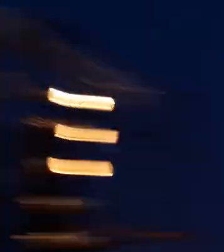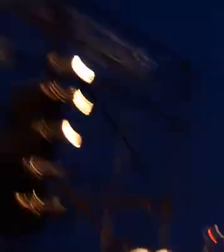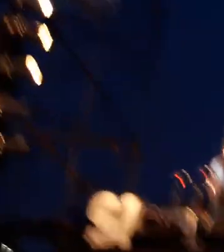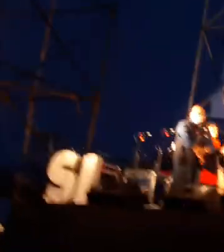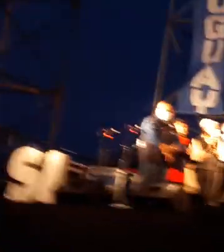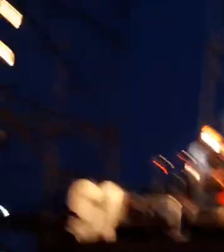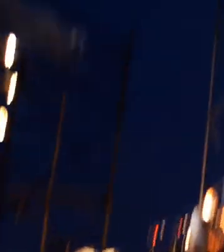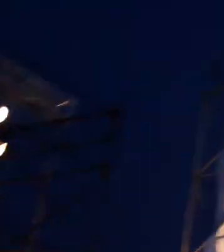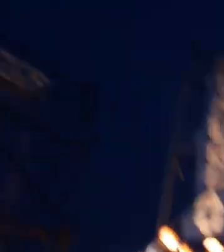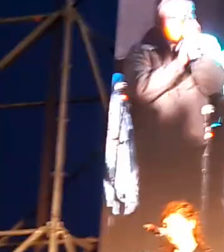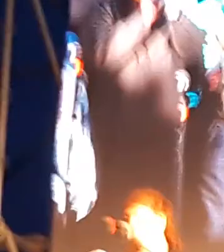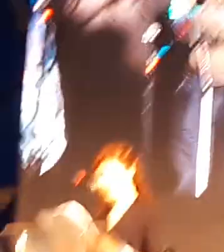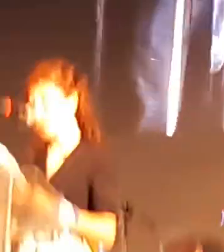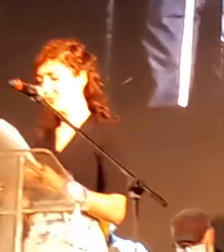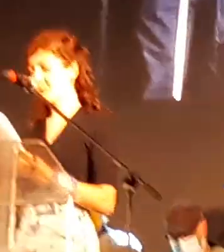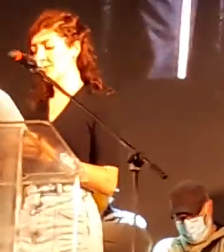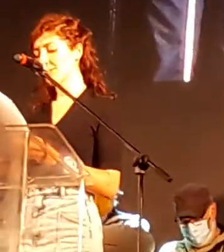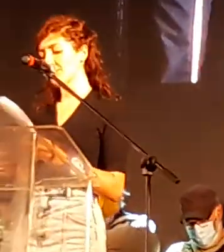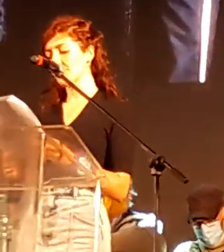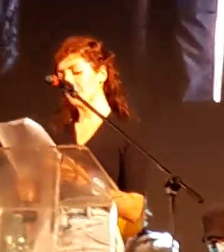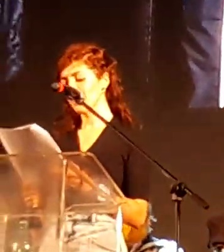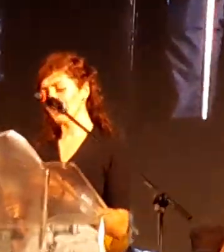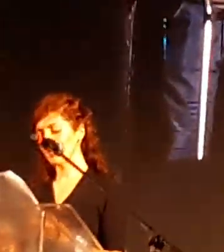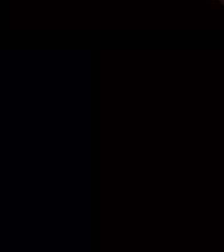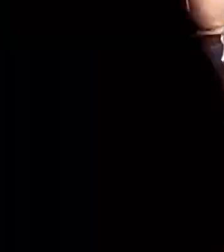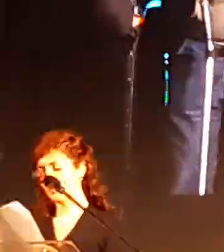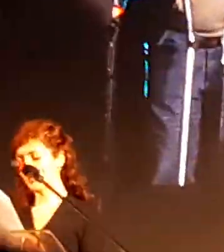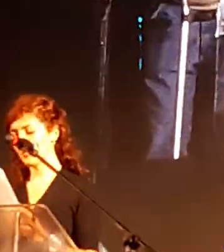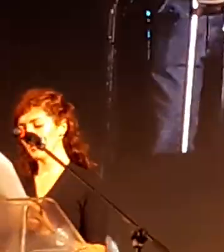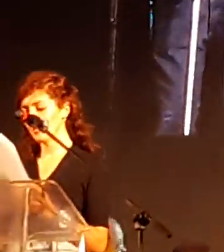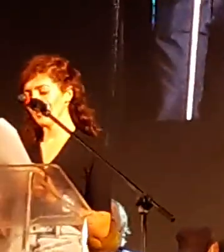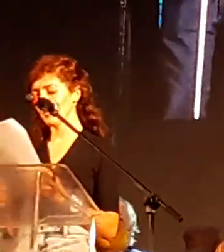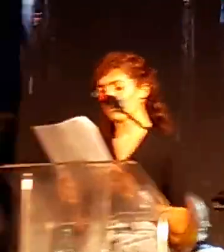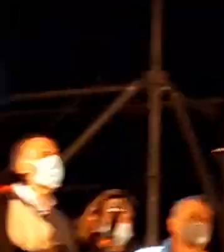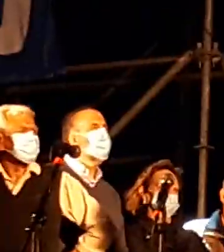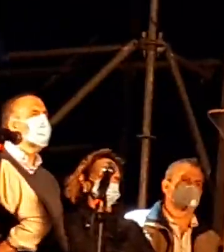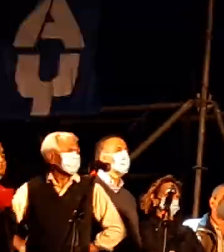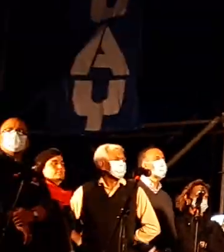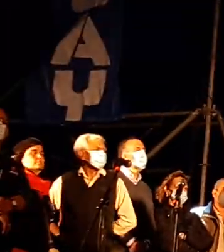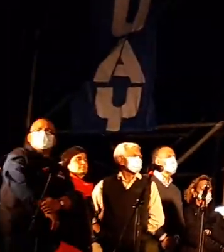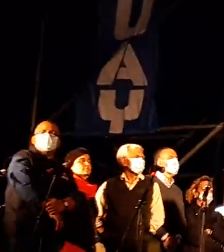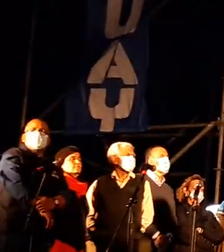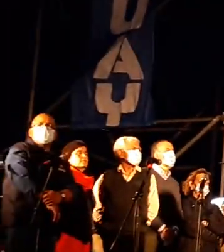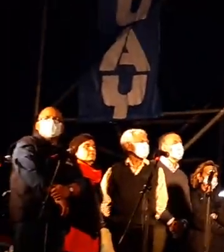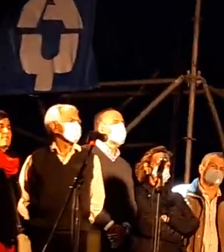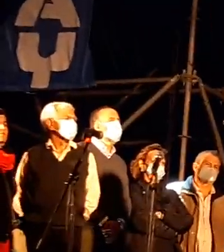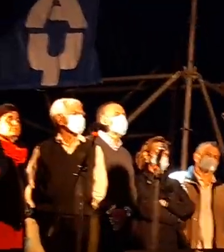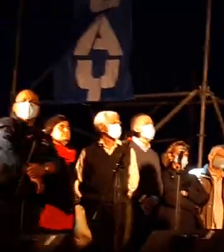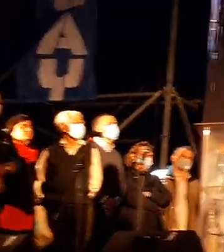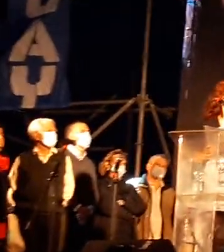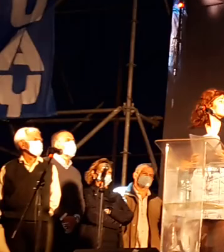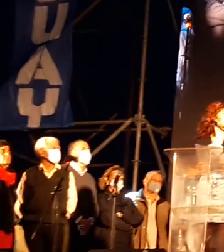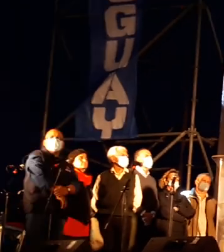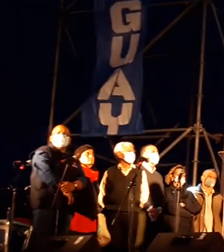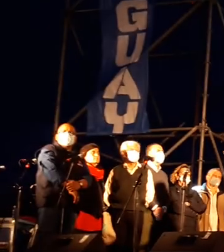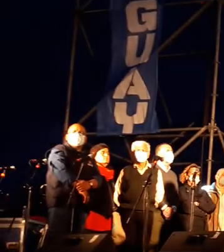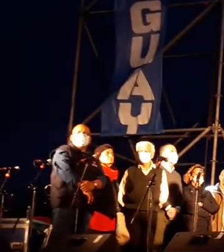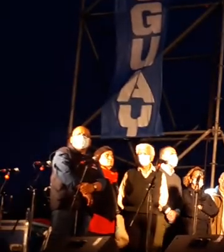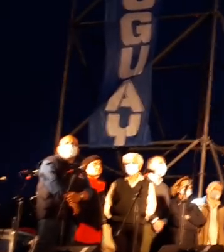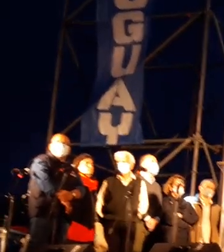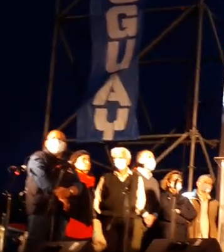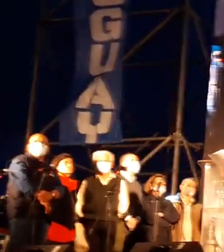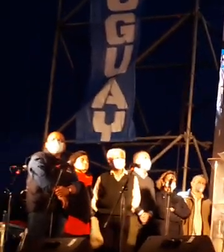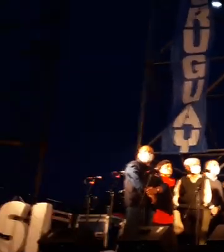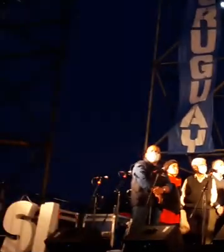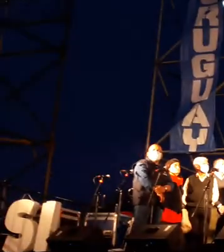Somos uno de los 7 países más conectados del mundo gracias a nuestra empresa pública de comunicaciones. Por ello, los